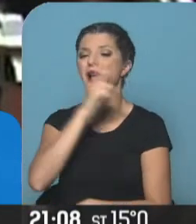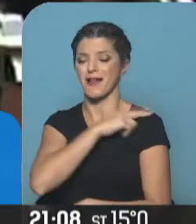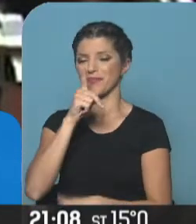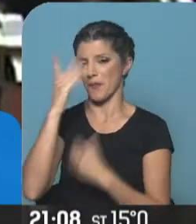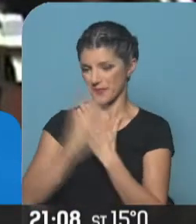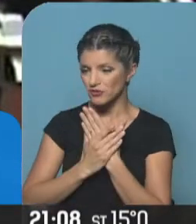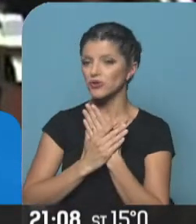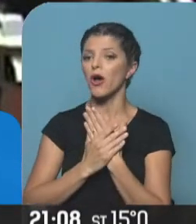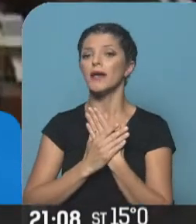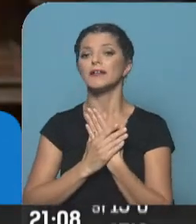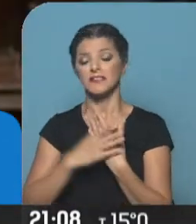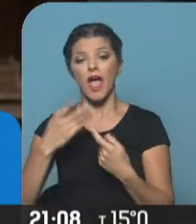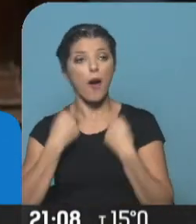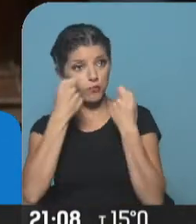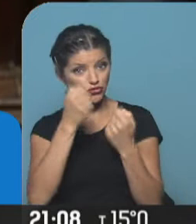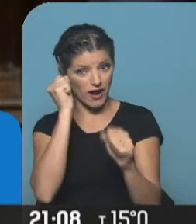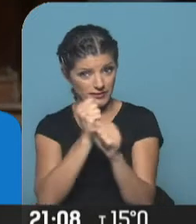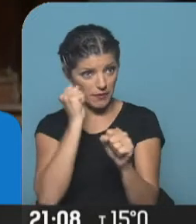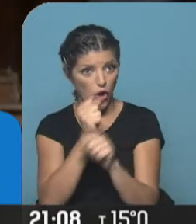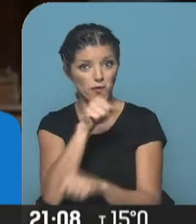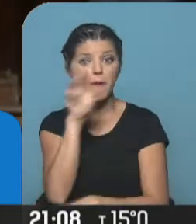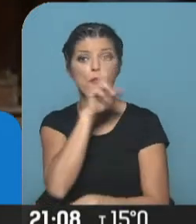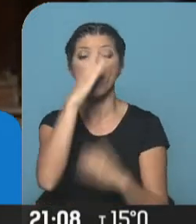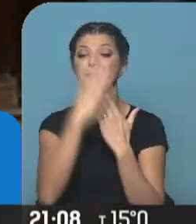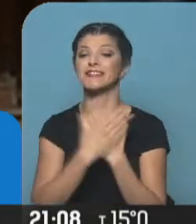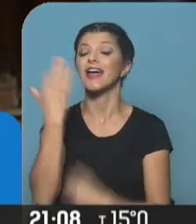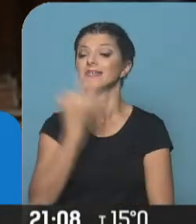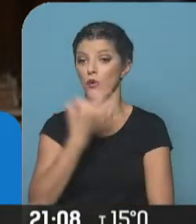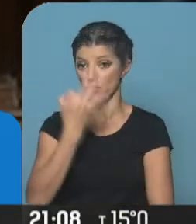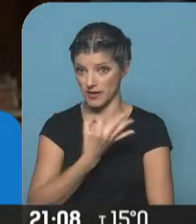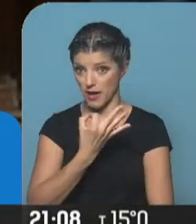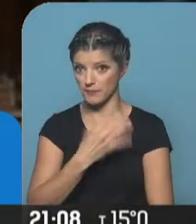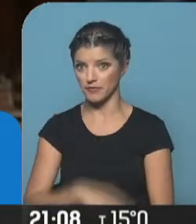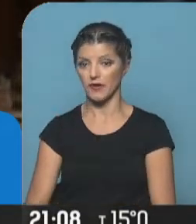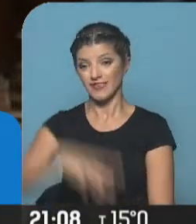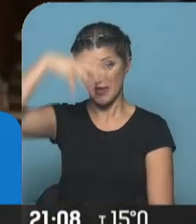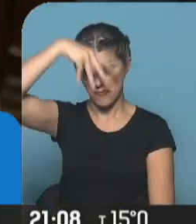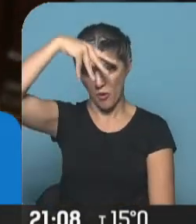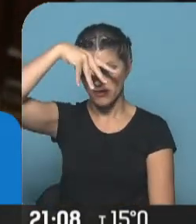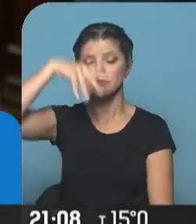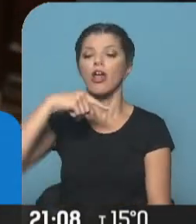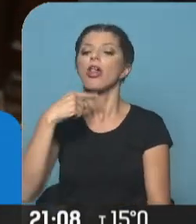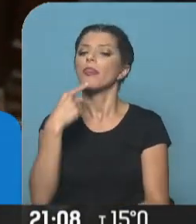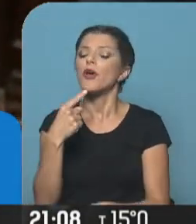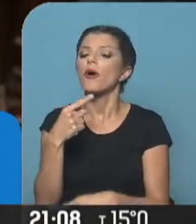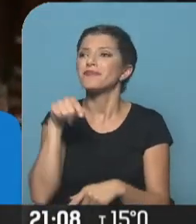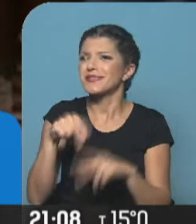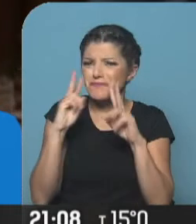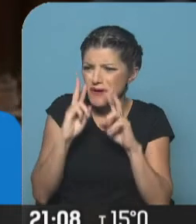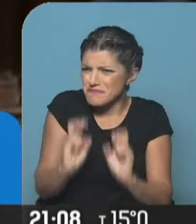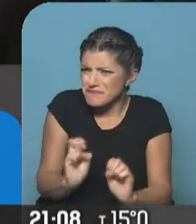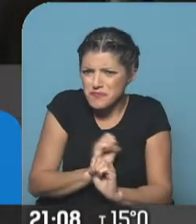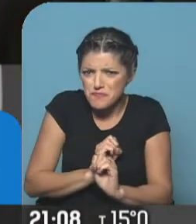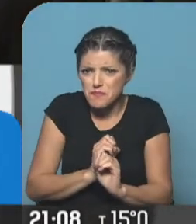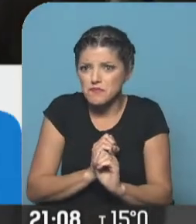el trabajo de la ministra de Seguridad, Patricia Bullrich, y calificó de inobjetable la investigación por